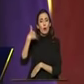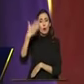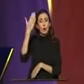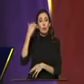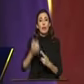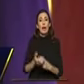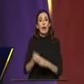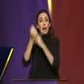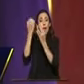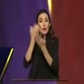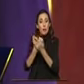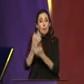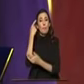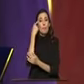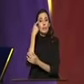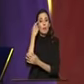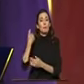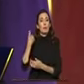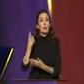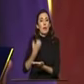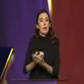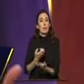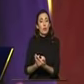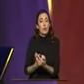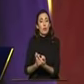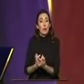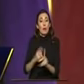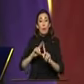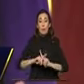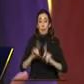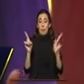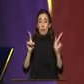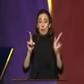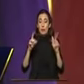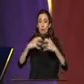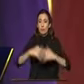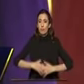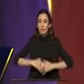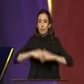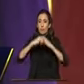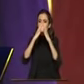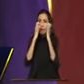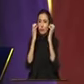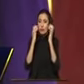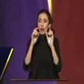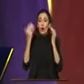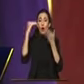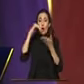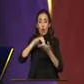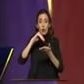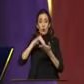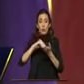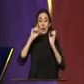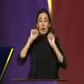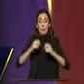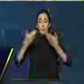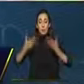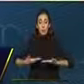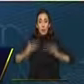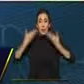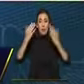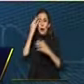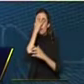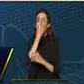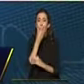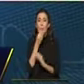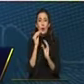los recursos para alcanzarlas. Hemos tenido que superar los tropiezos iniciales, pero ya estamos entregando